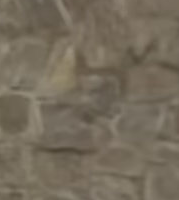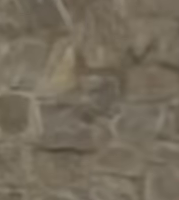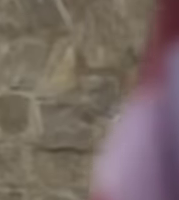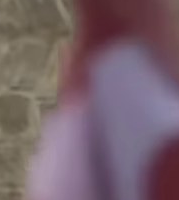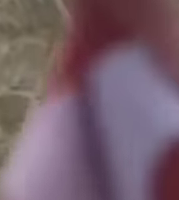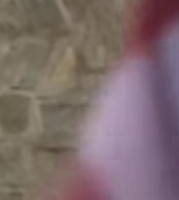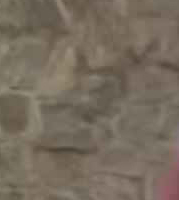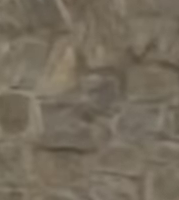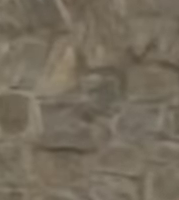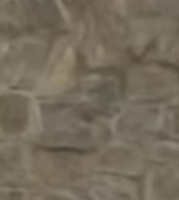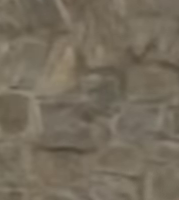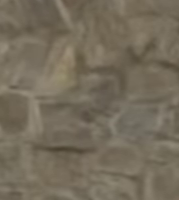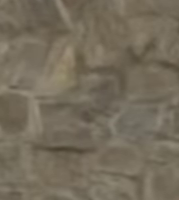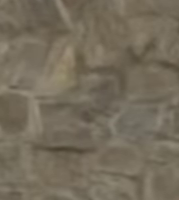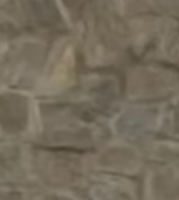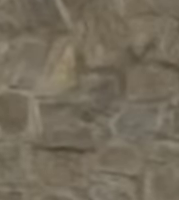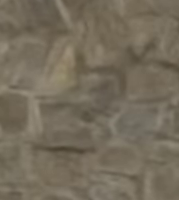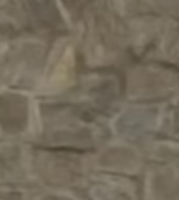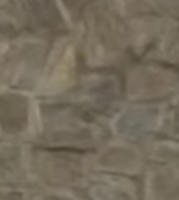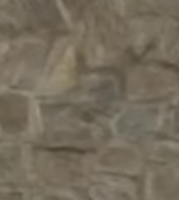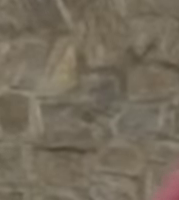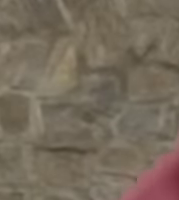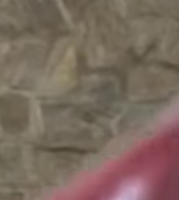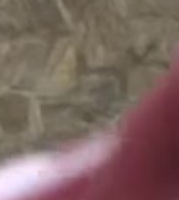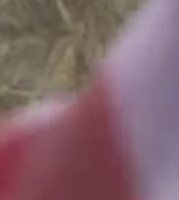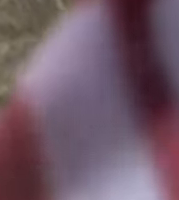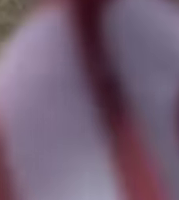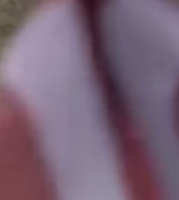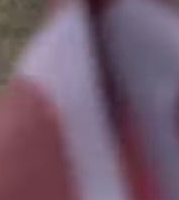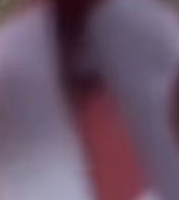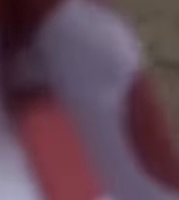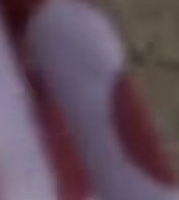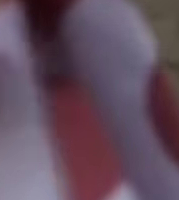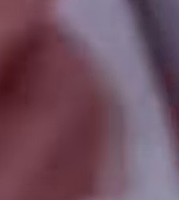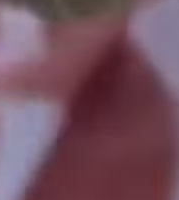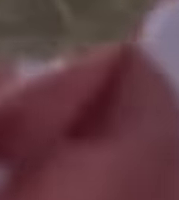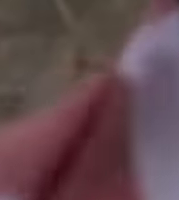República, Claudia Sheinbaum Pardo.